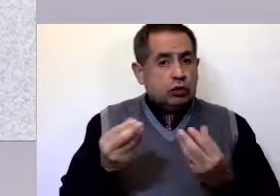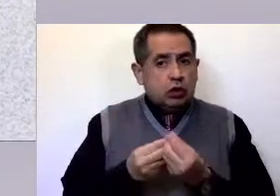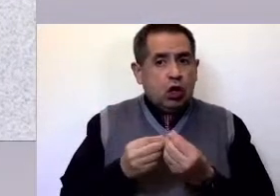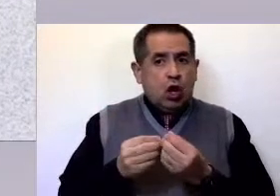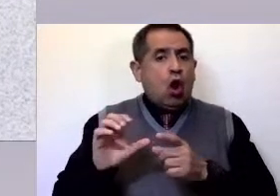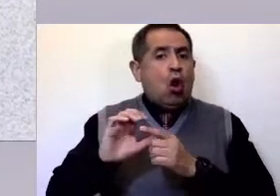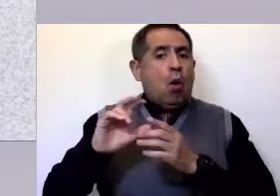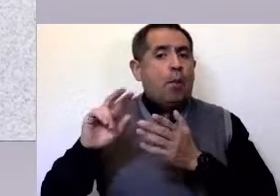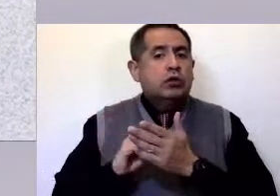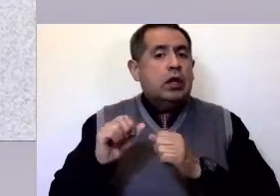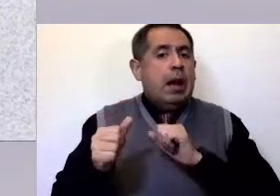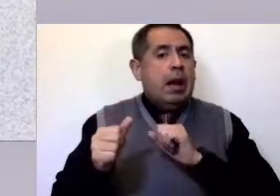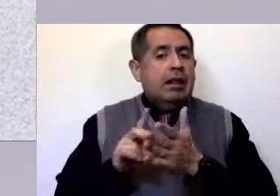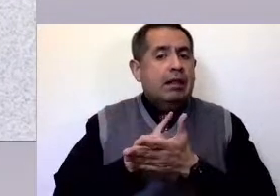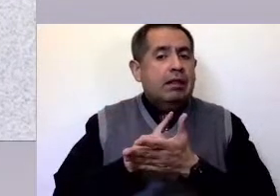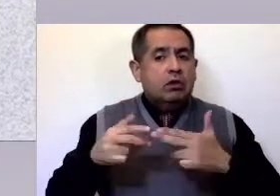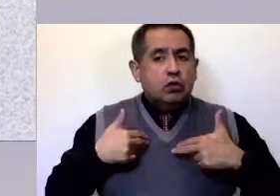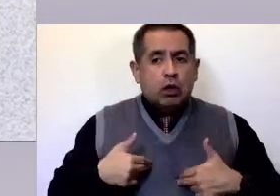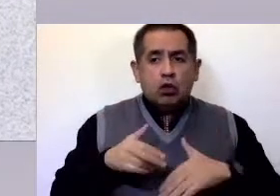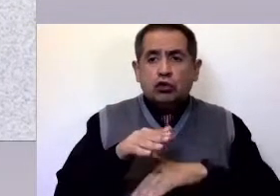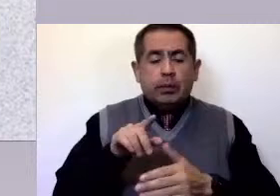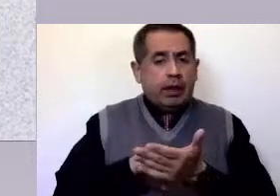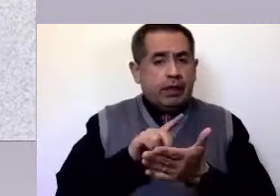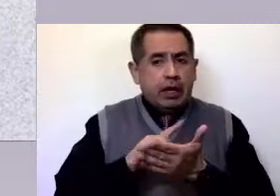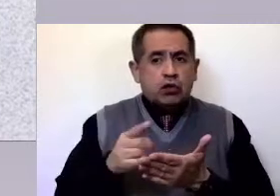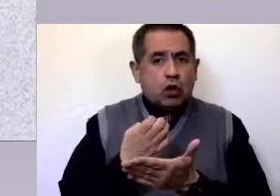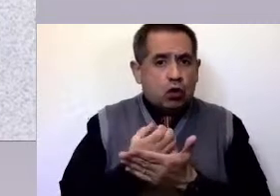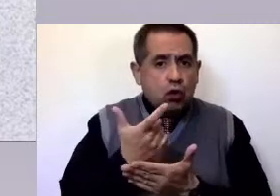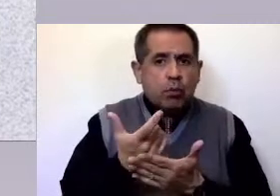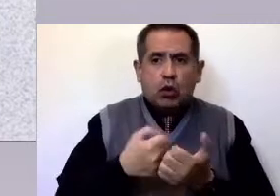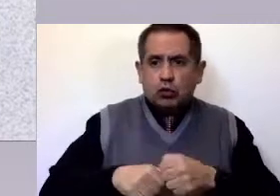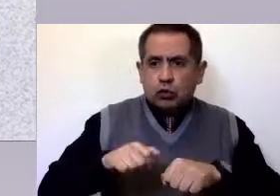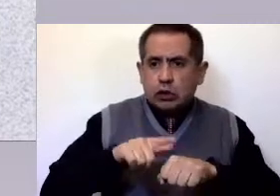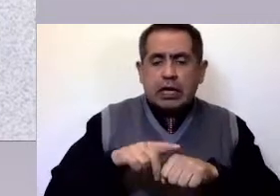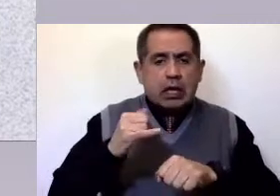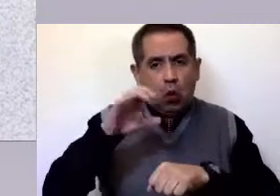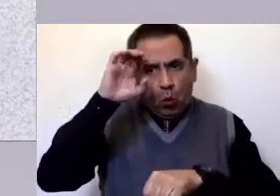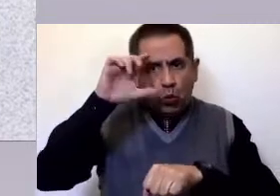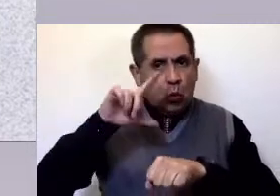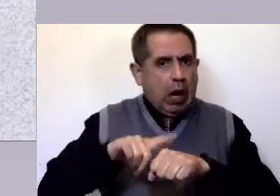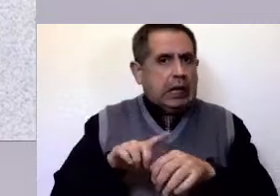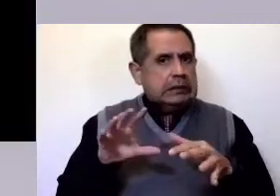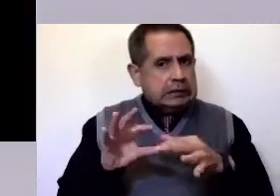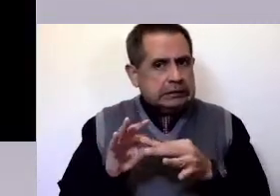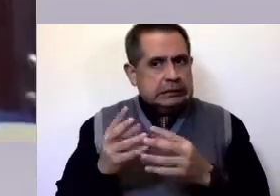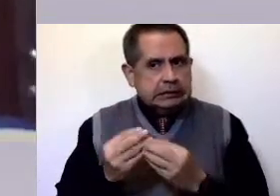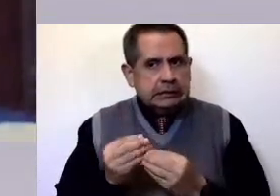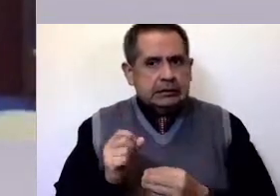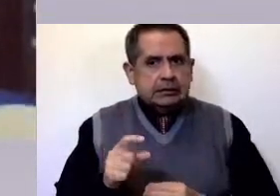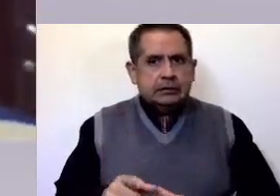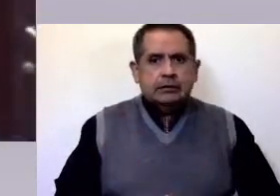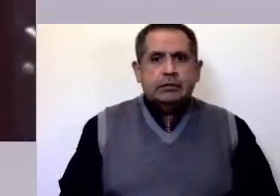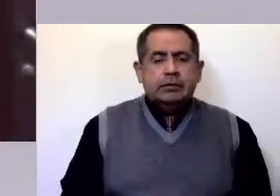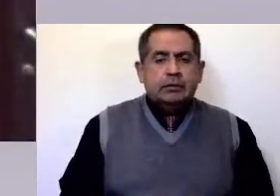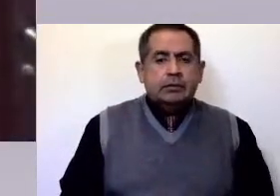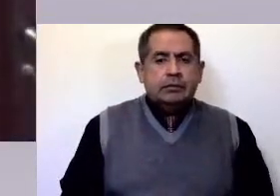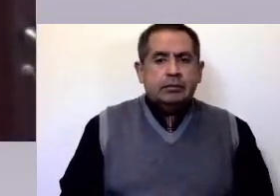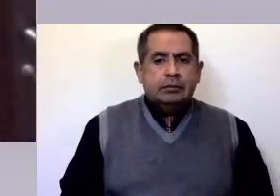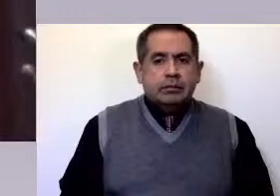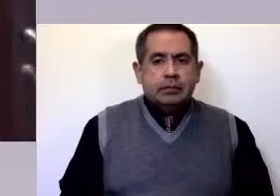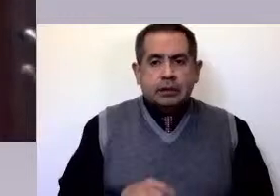humanos en materia de derechos económicos sociales y culturales la interdependencia indivisibilidad